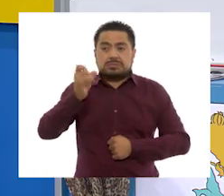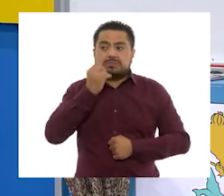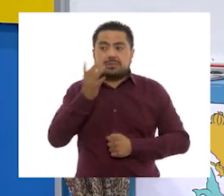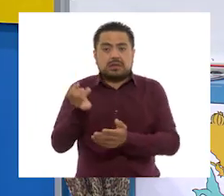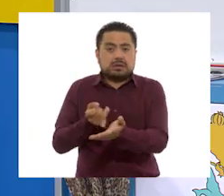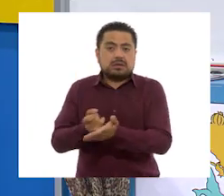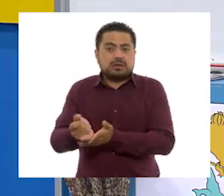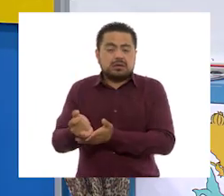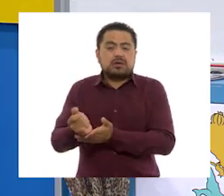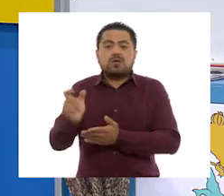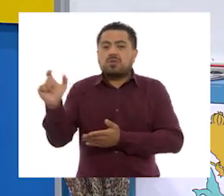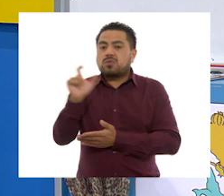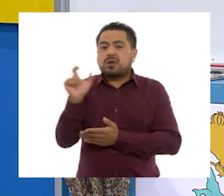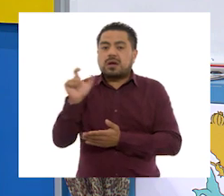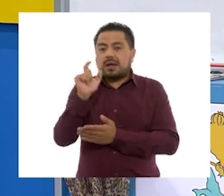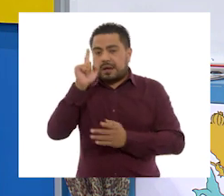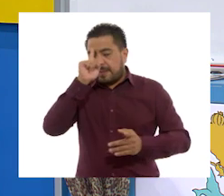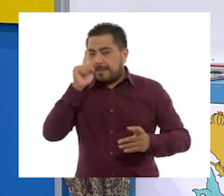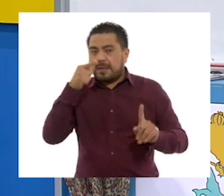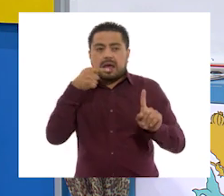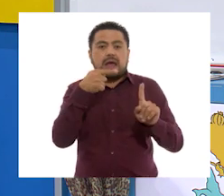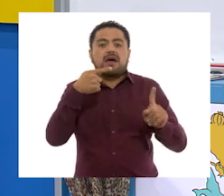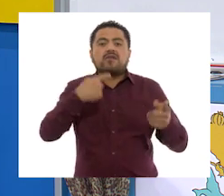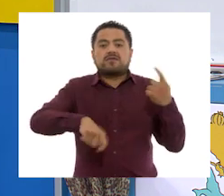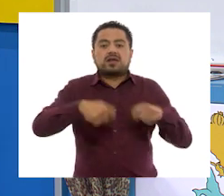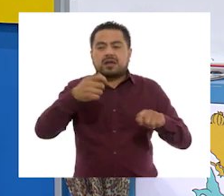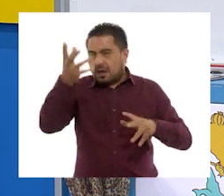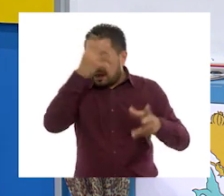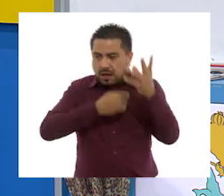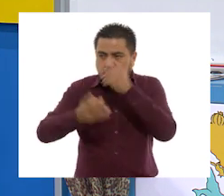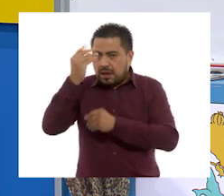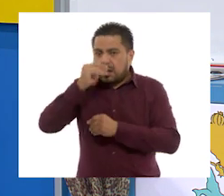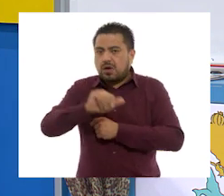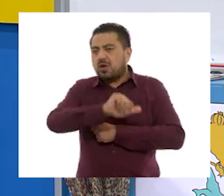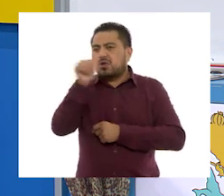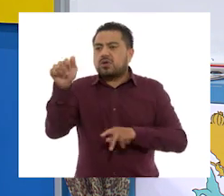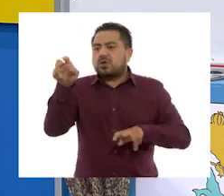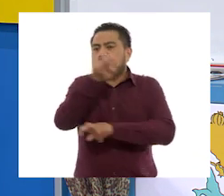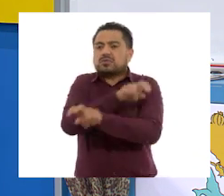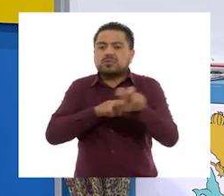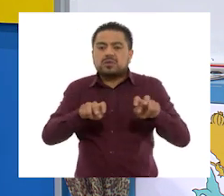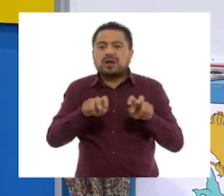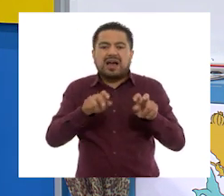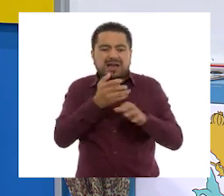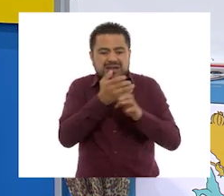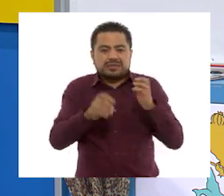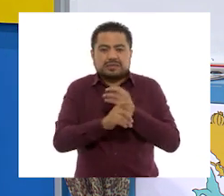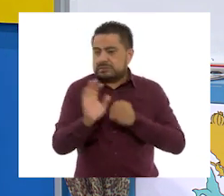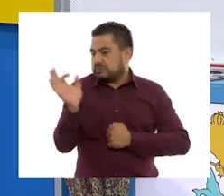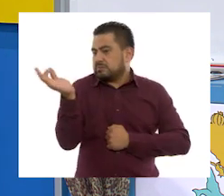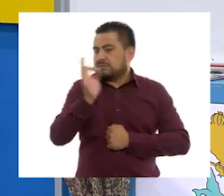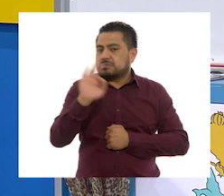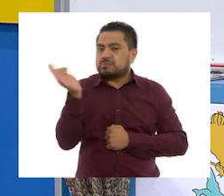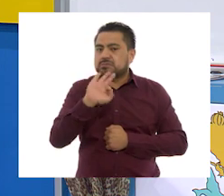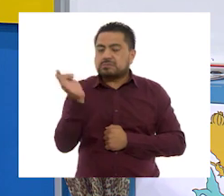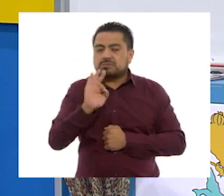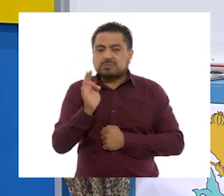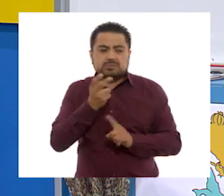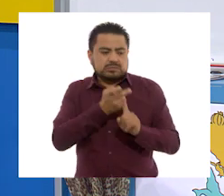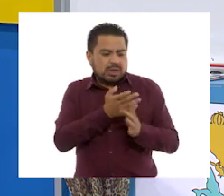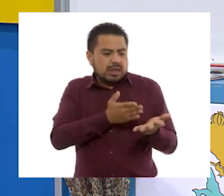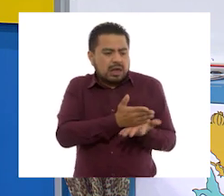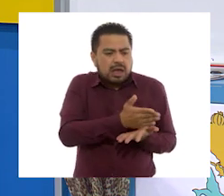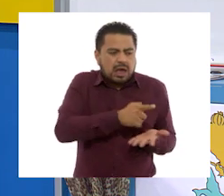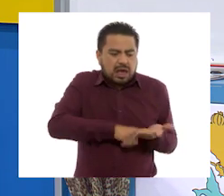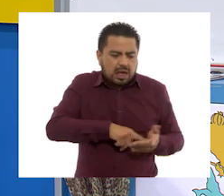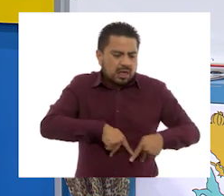decisión, Raúl. Cuando tenemos una mente flexible, aprendemos a ver el otro lado de las cosas. A que quizás ceder no es una debilidad,